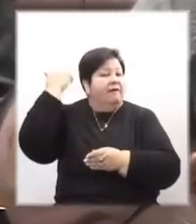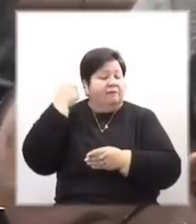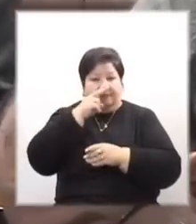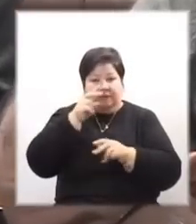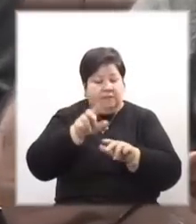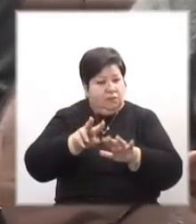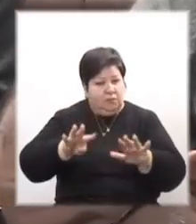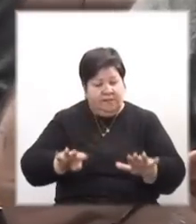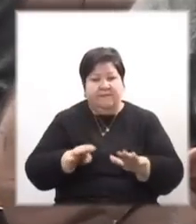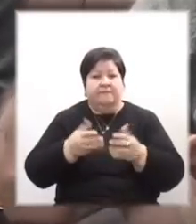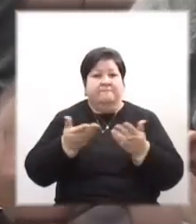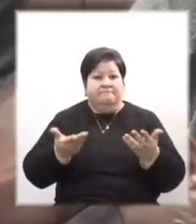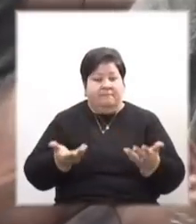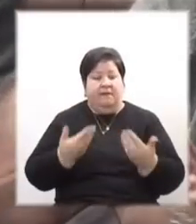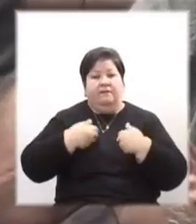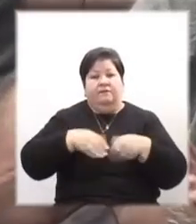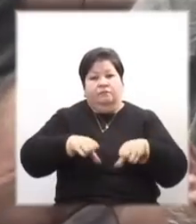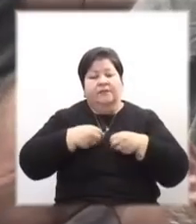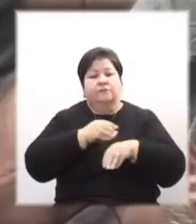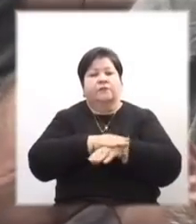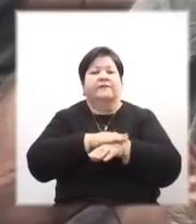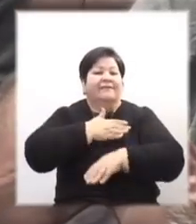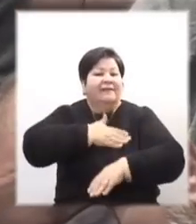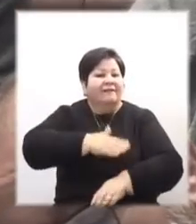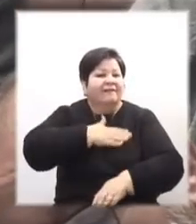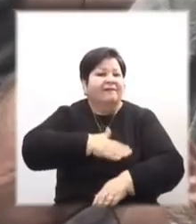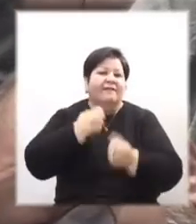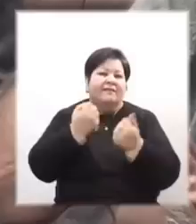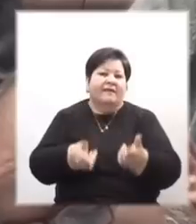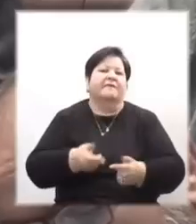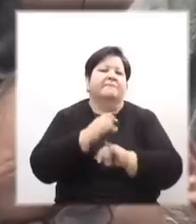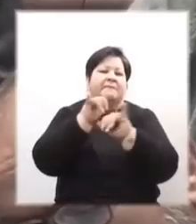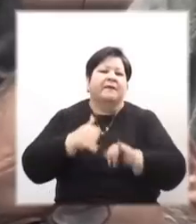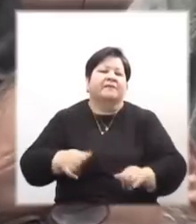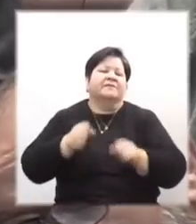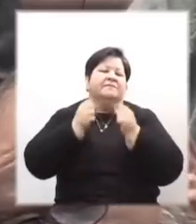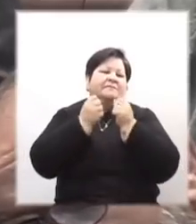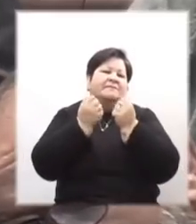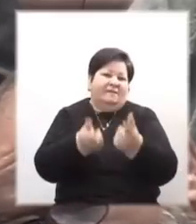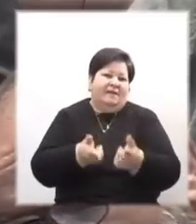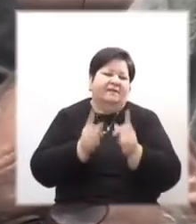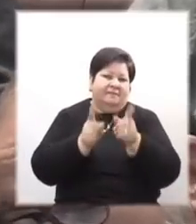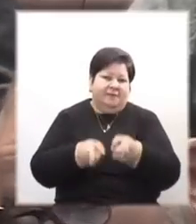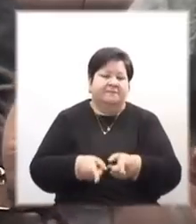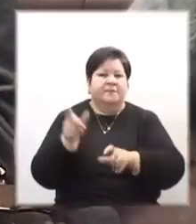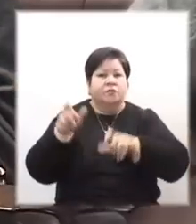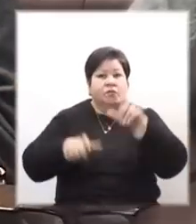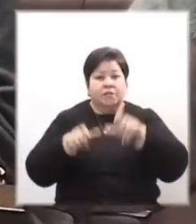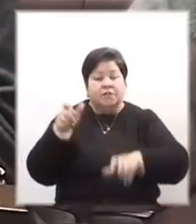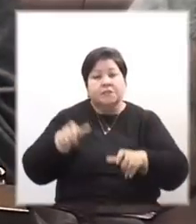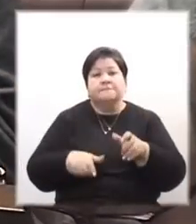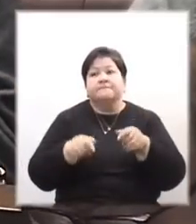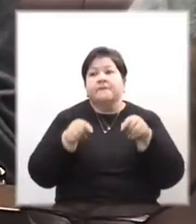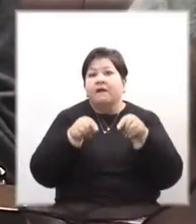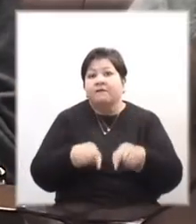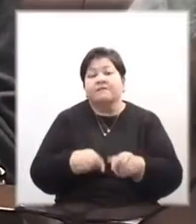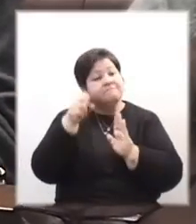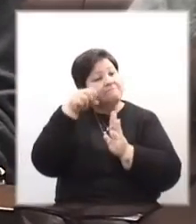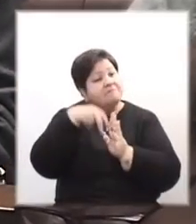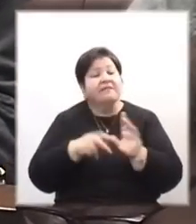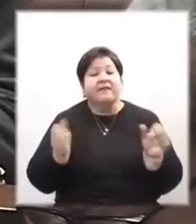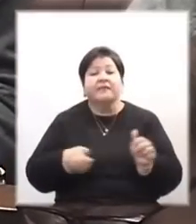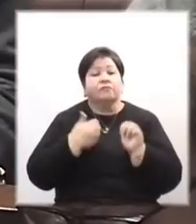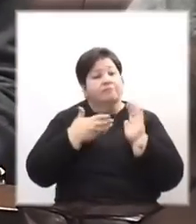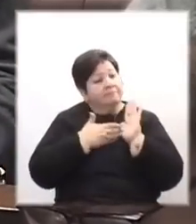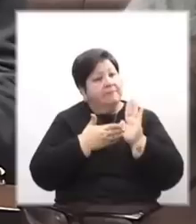pueblo para jugarnos a la tarea de darle más tranquilidad y más paz a la gente. En esa conferencia explicó que había presentado un plan de acción contra